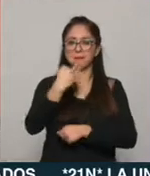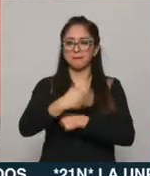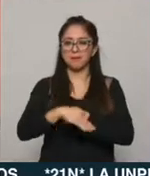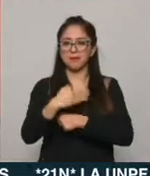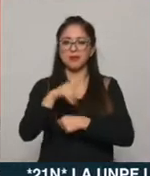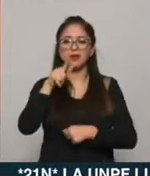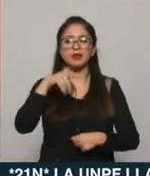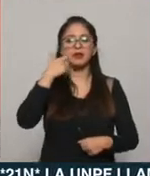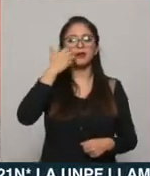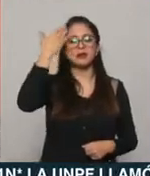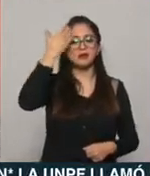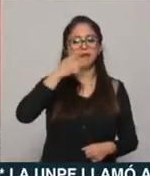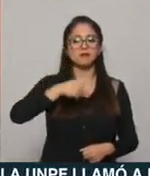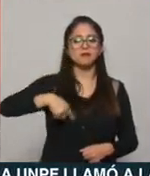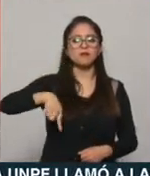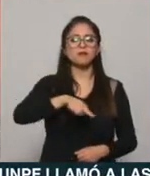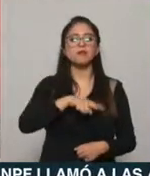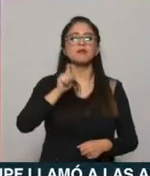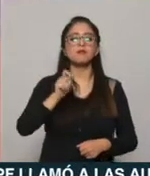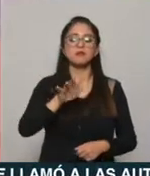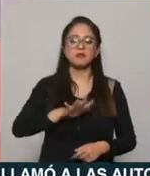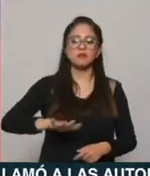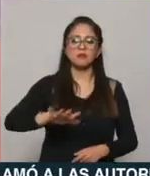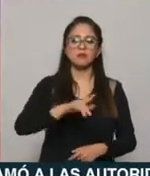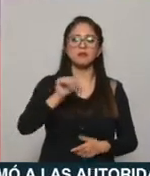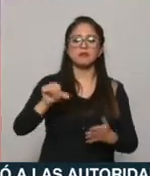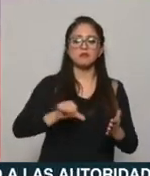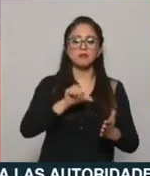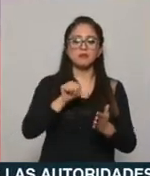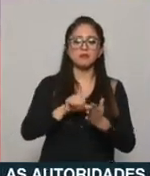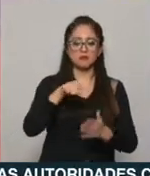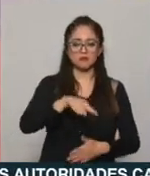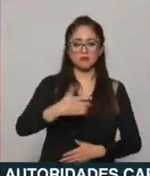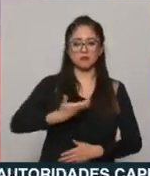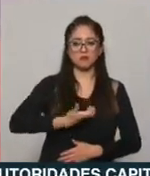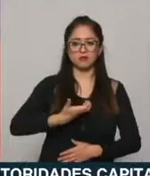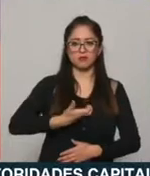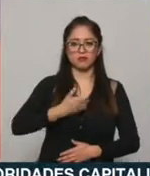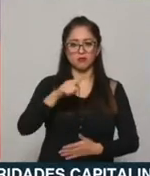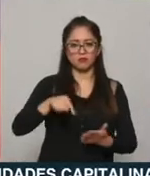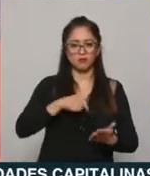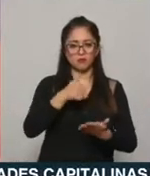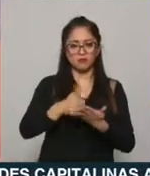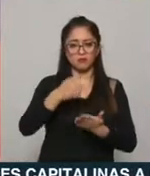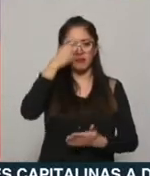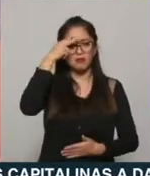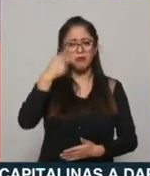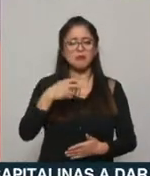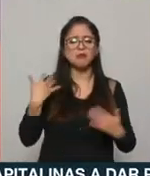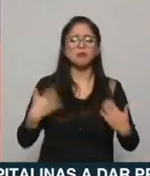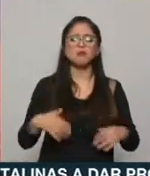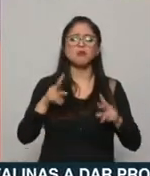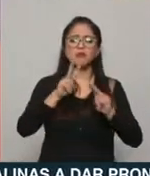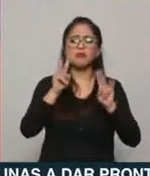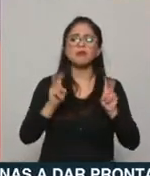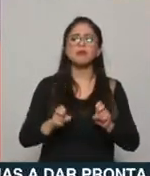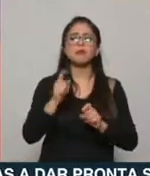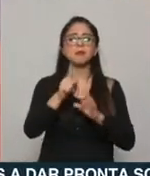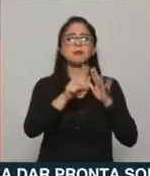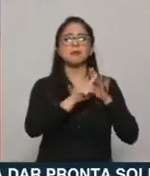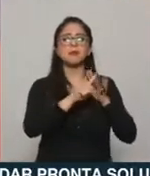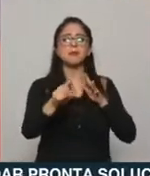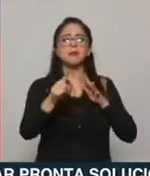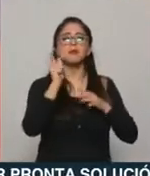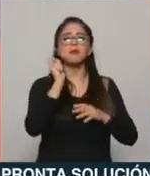Te quiero contar, y también a nuestra audiencia, que en el pleno centro histórico de la Ciudad de México existe un tesoro que nos recuerda la migración de un grupo que ha